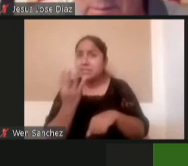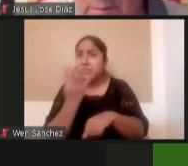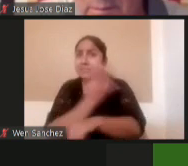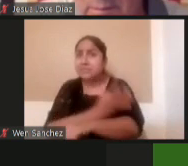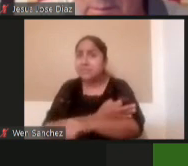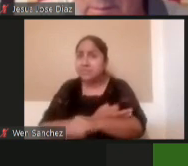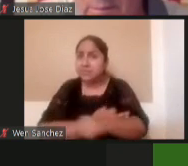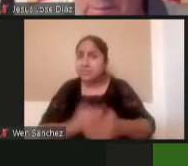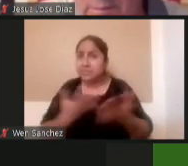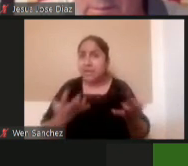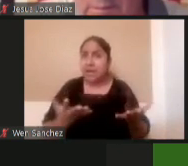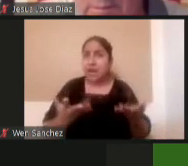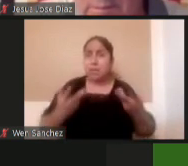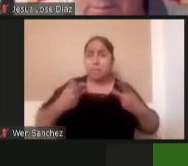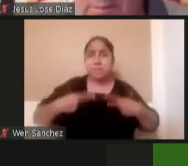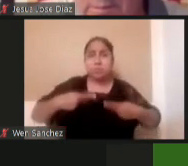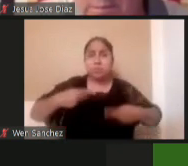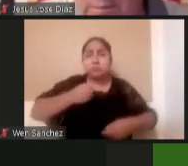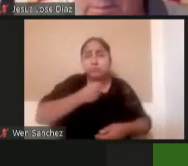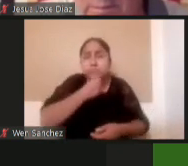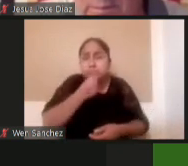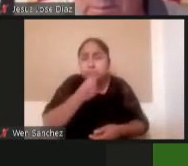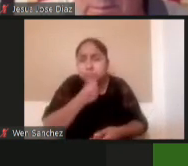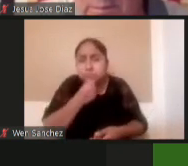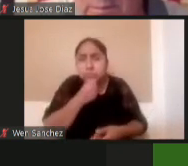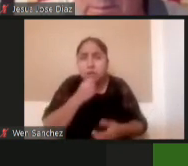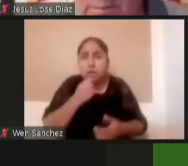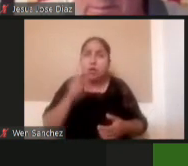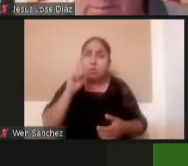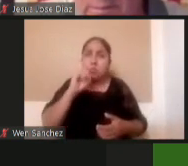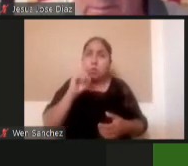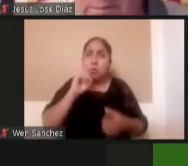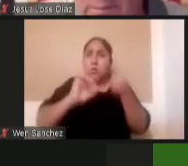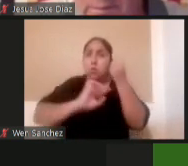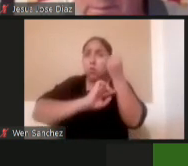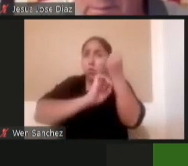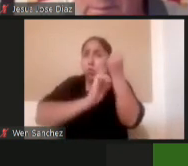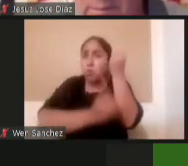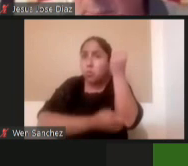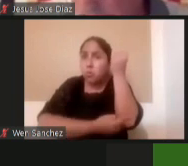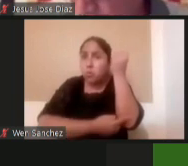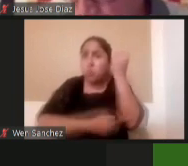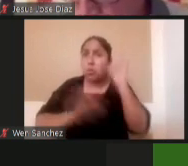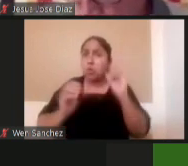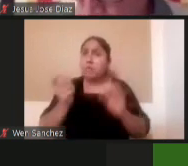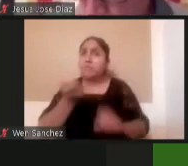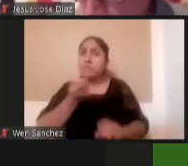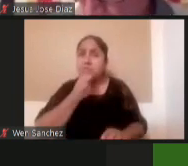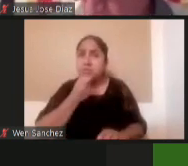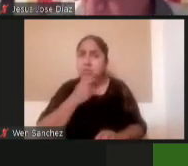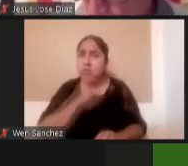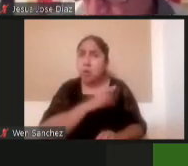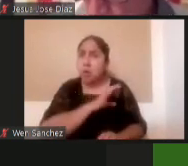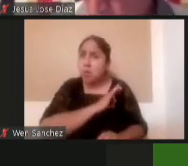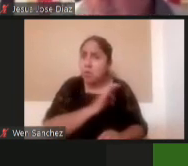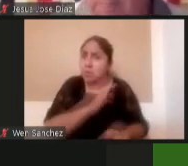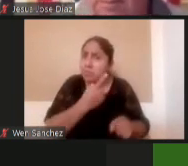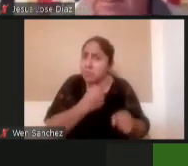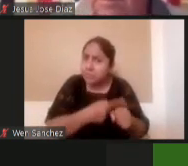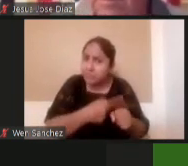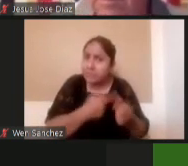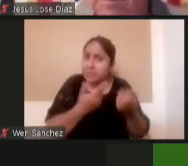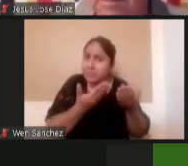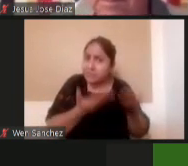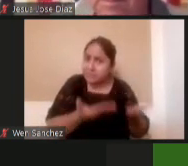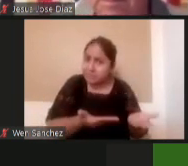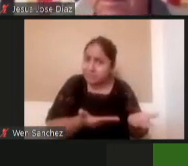salud de adultos mayores, embarazadas y niños. Consecuentemente, falla en el suministro de agua por interrupción en los pozos,